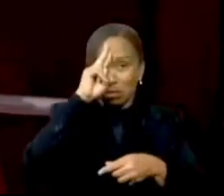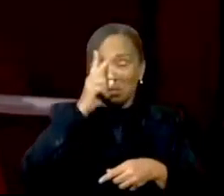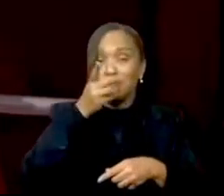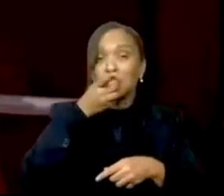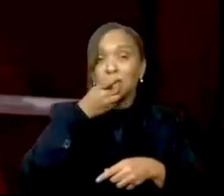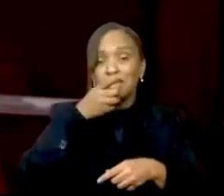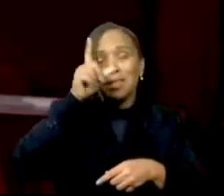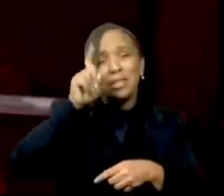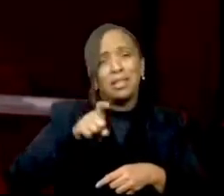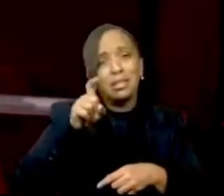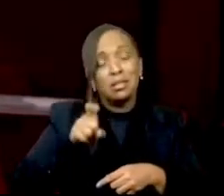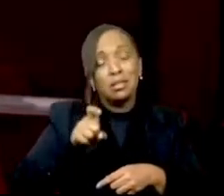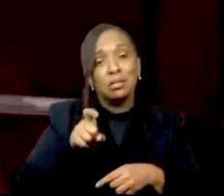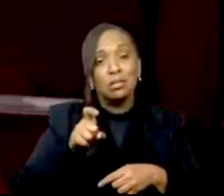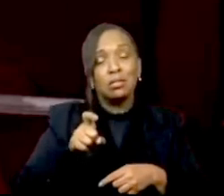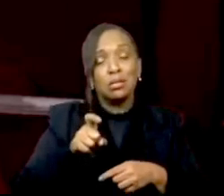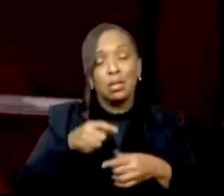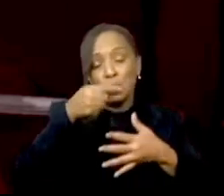la